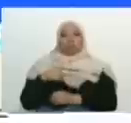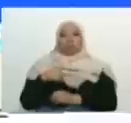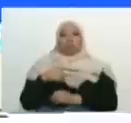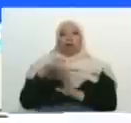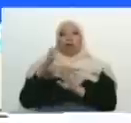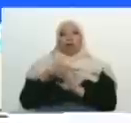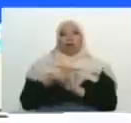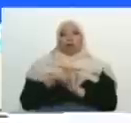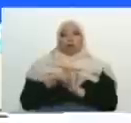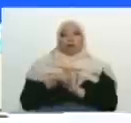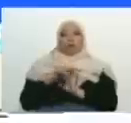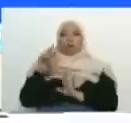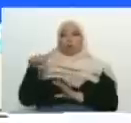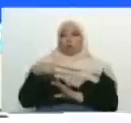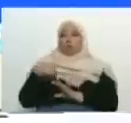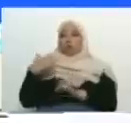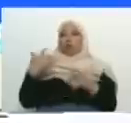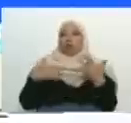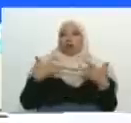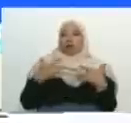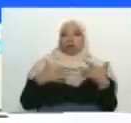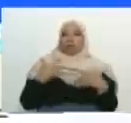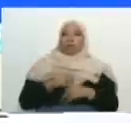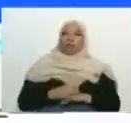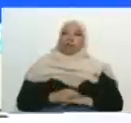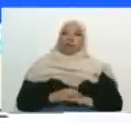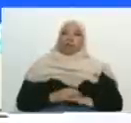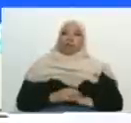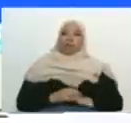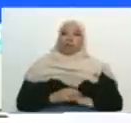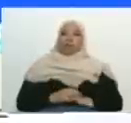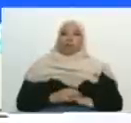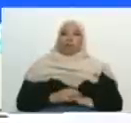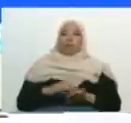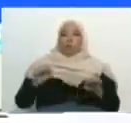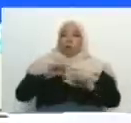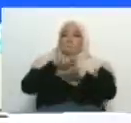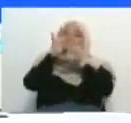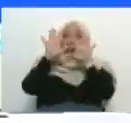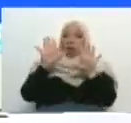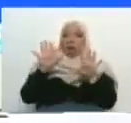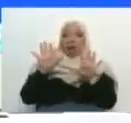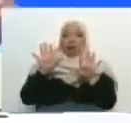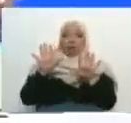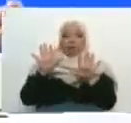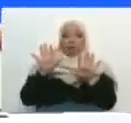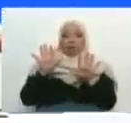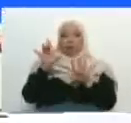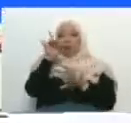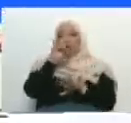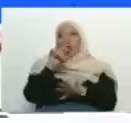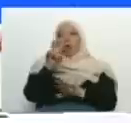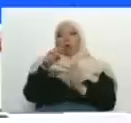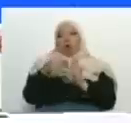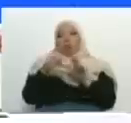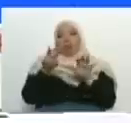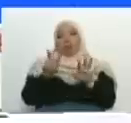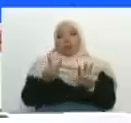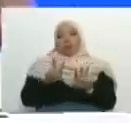robo de nuestros activos. Es muy claro, año